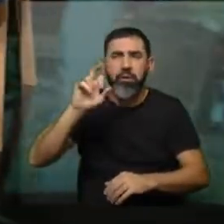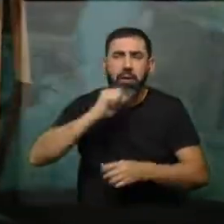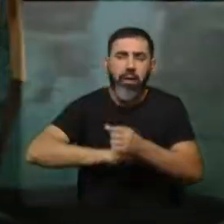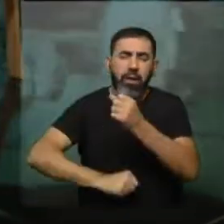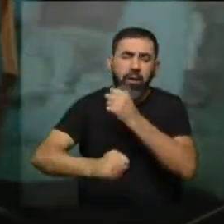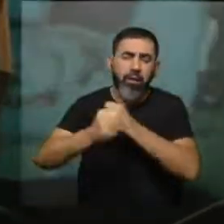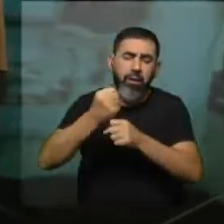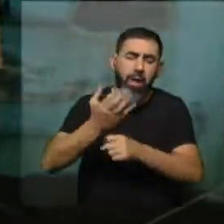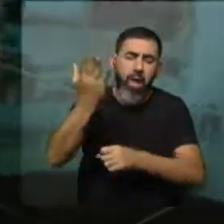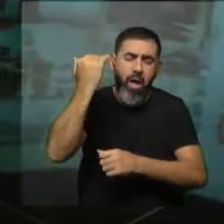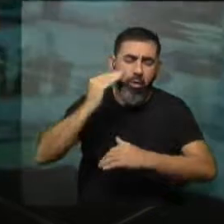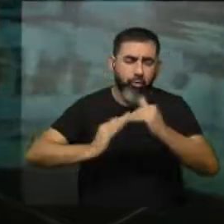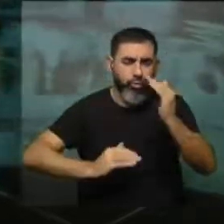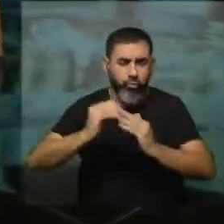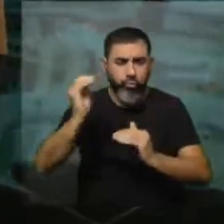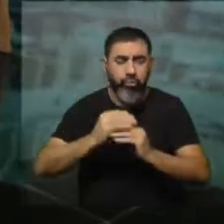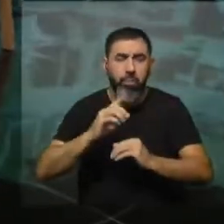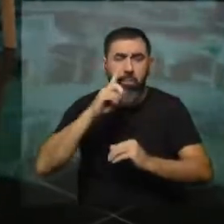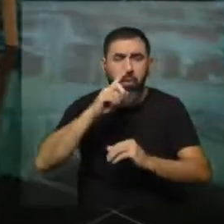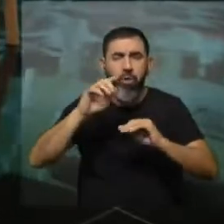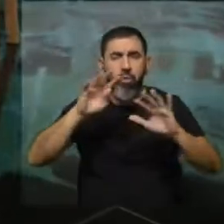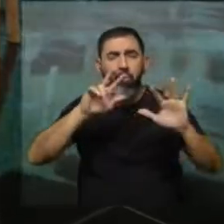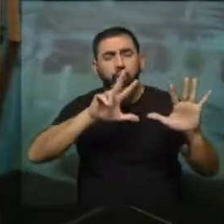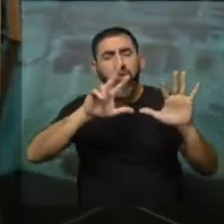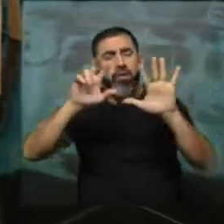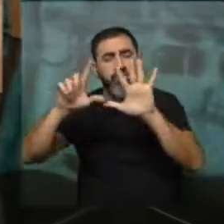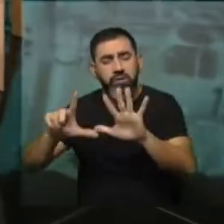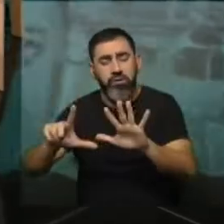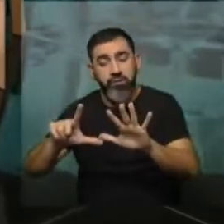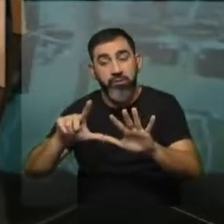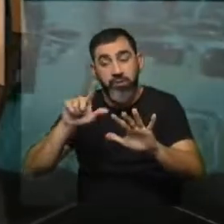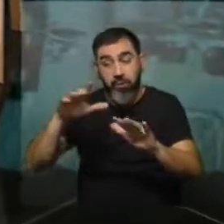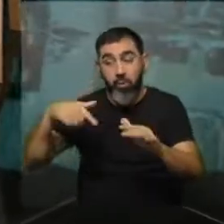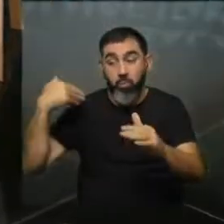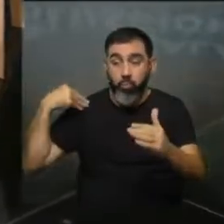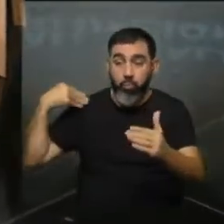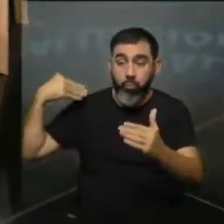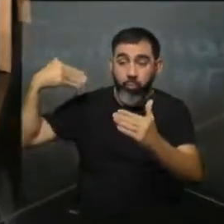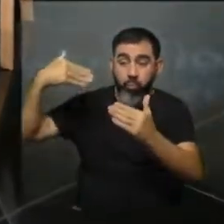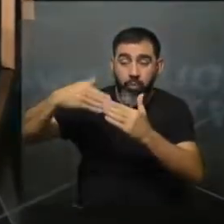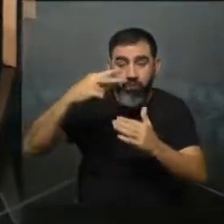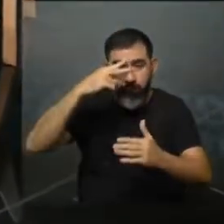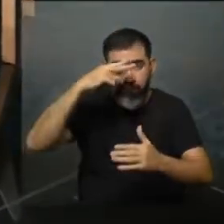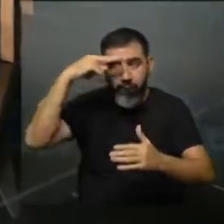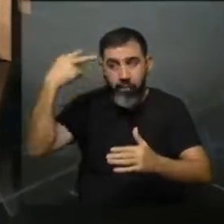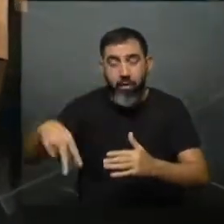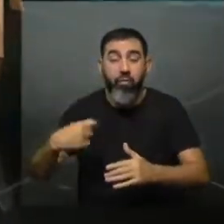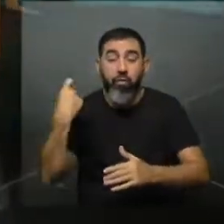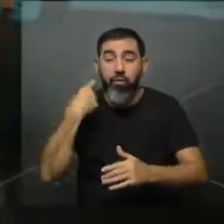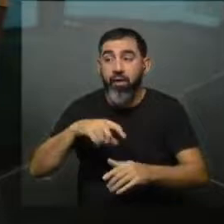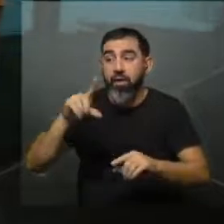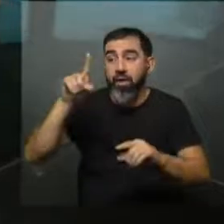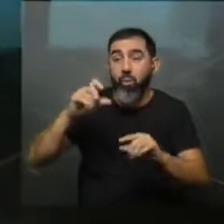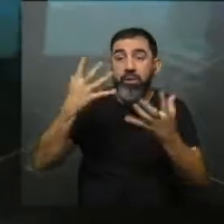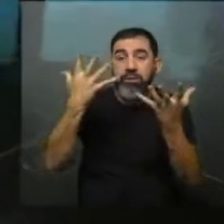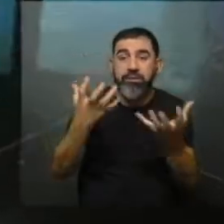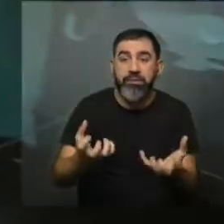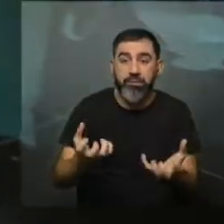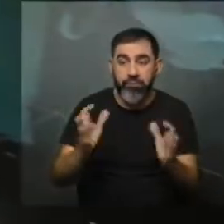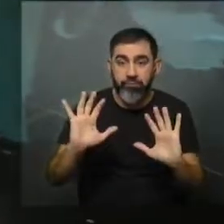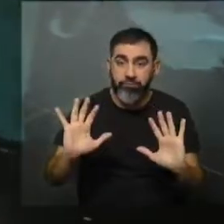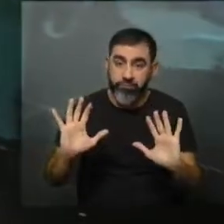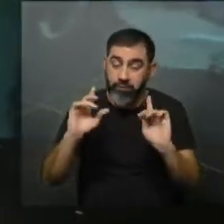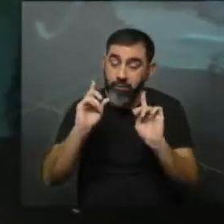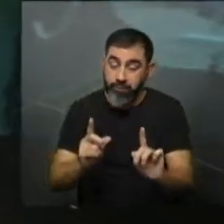años o más, en 1987, de ahí en adelante todos los veranos hubiéramos sufrido falta de agua con sequías menos intensas que